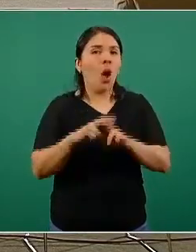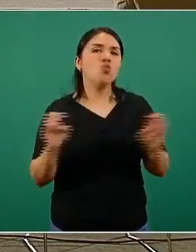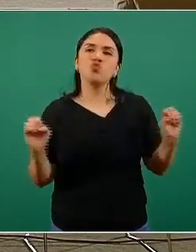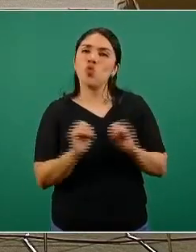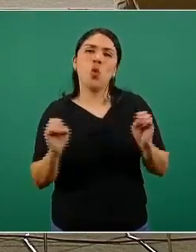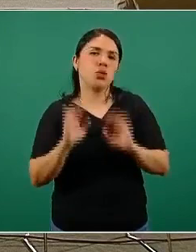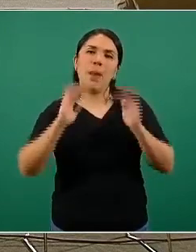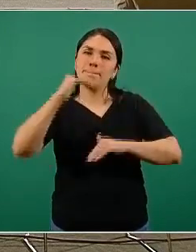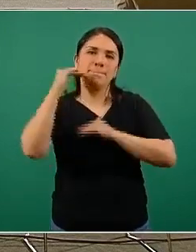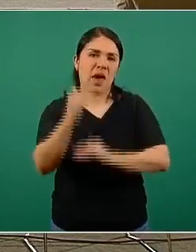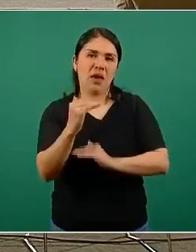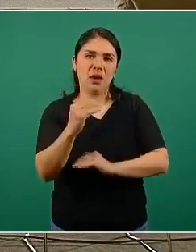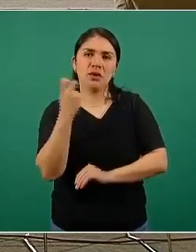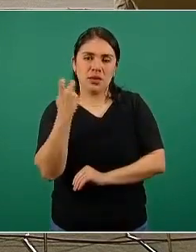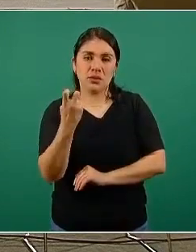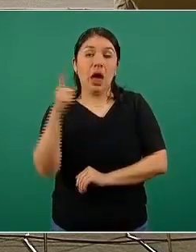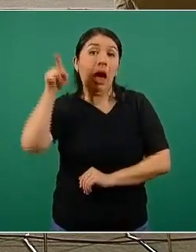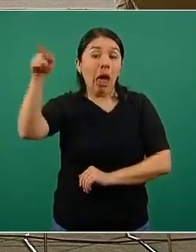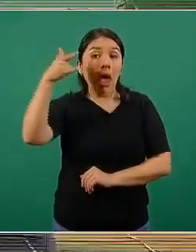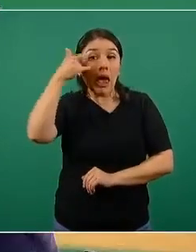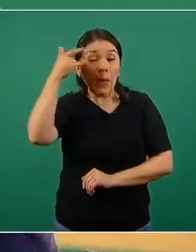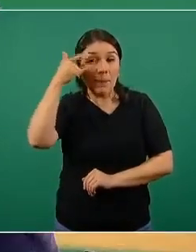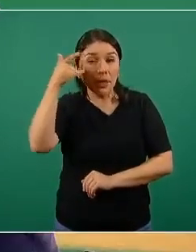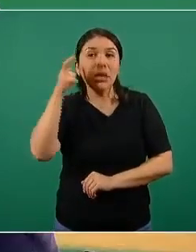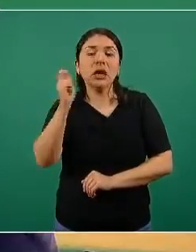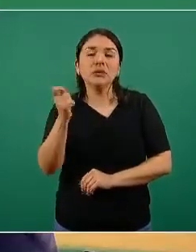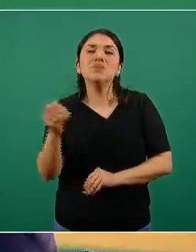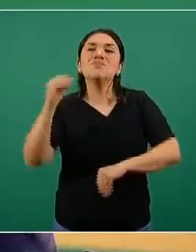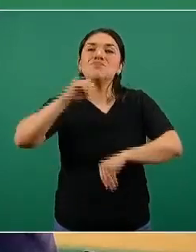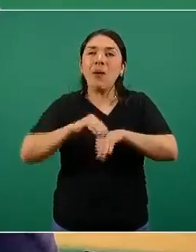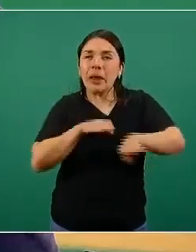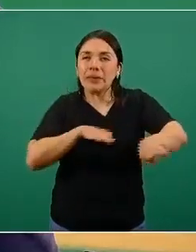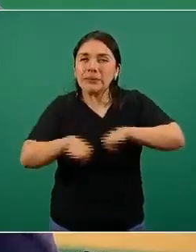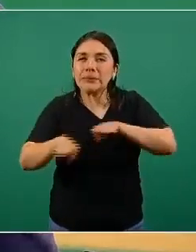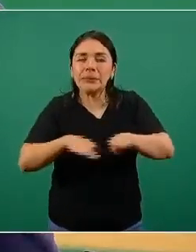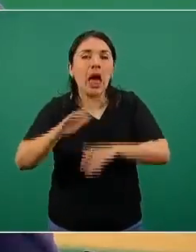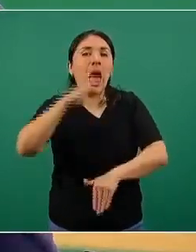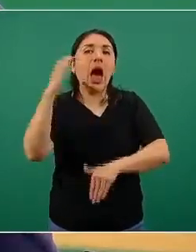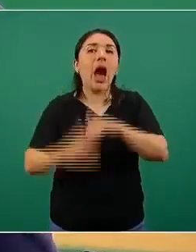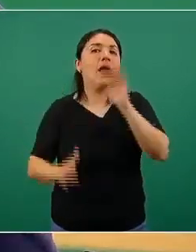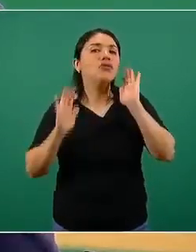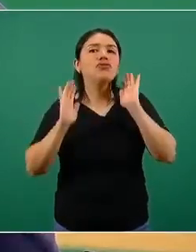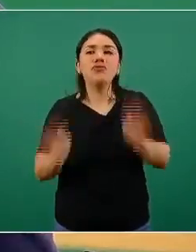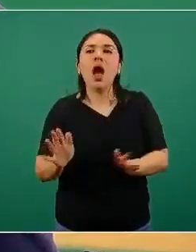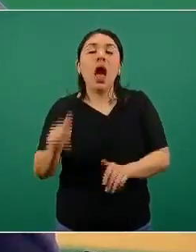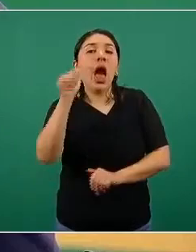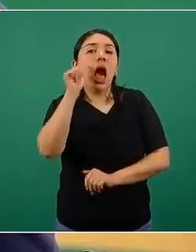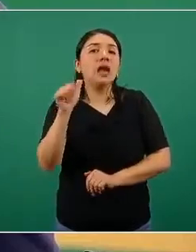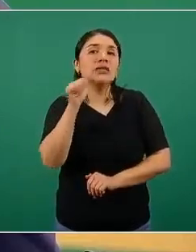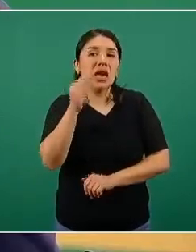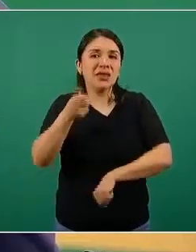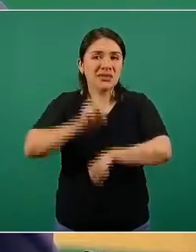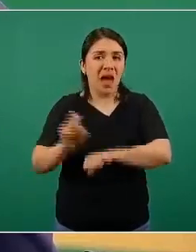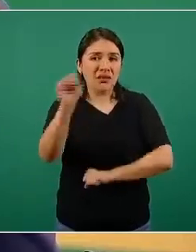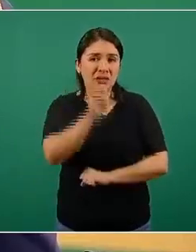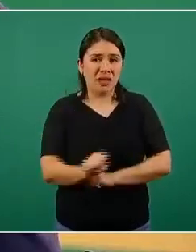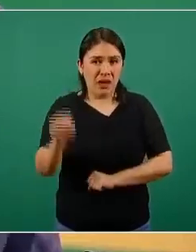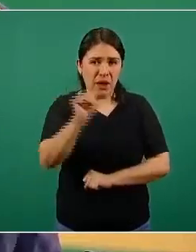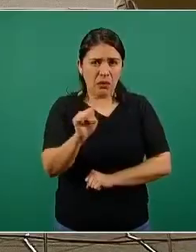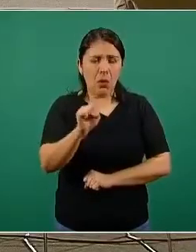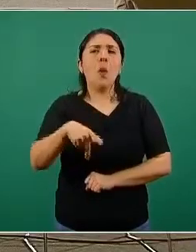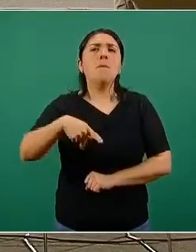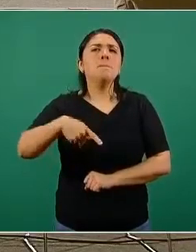maestros. La estrategia en Campeche implicó, terminó prácticamente ayer sábado, pero